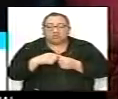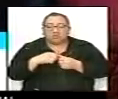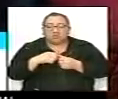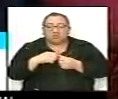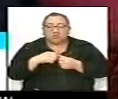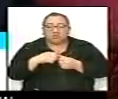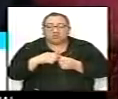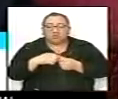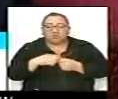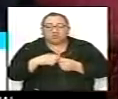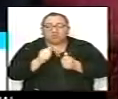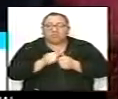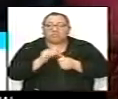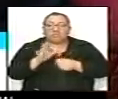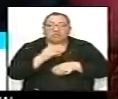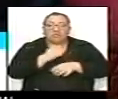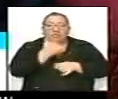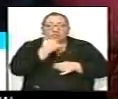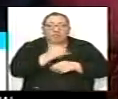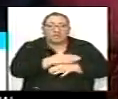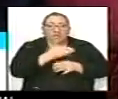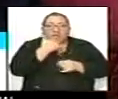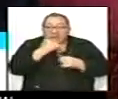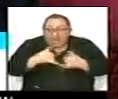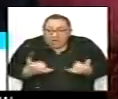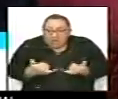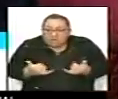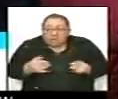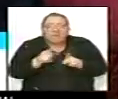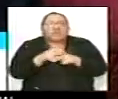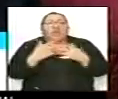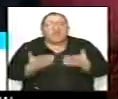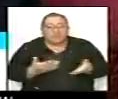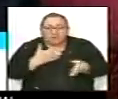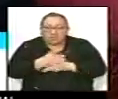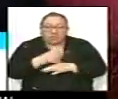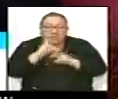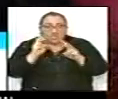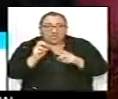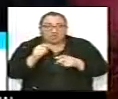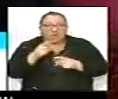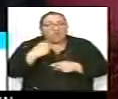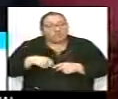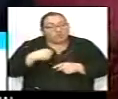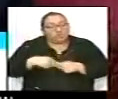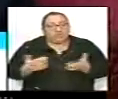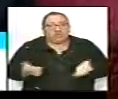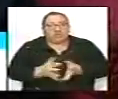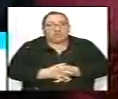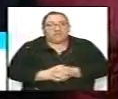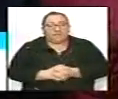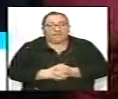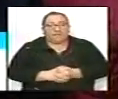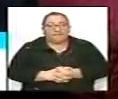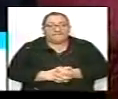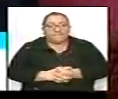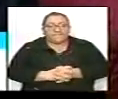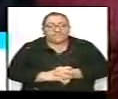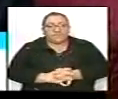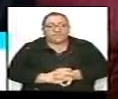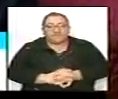ocurrir lo que ya ocurre ahora, que también se meten en estos temas los municipios. O sea,